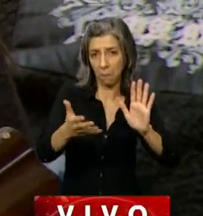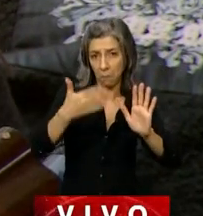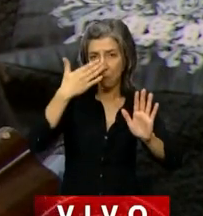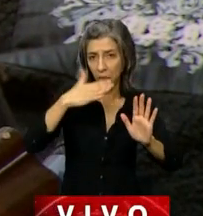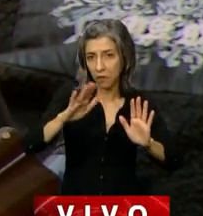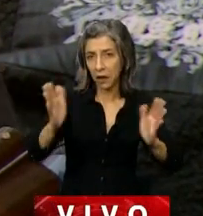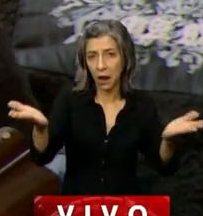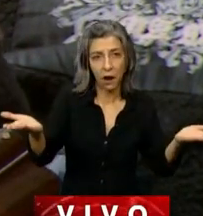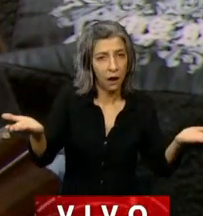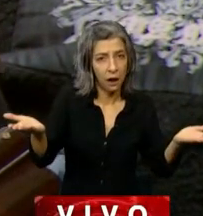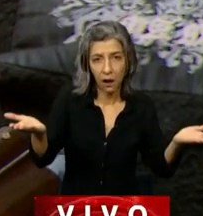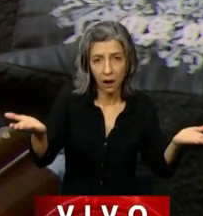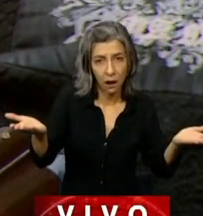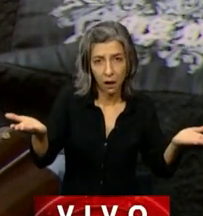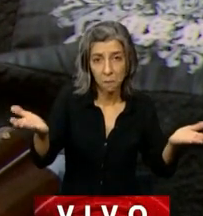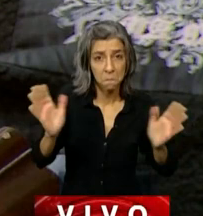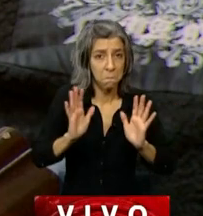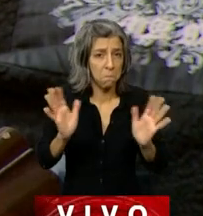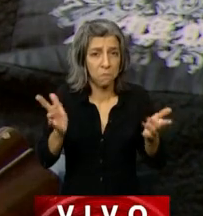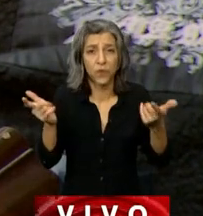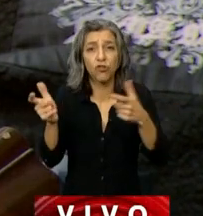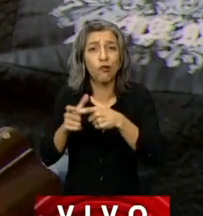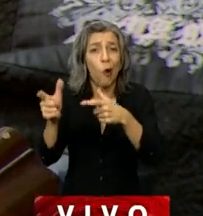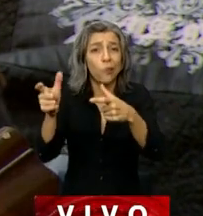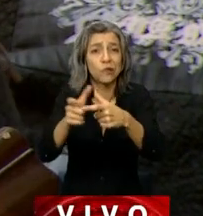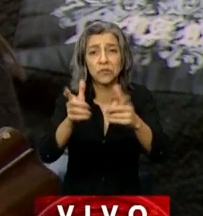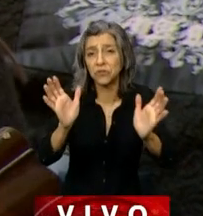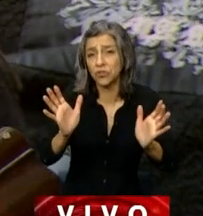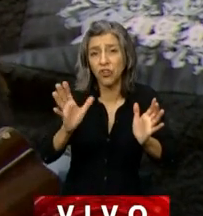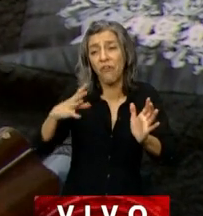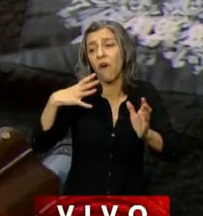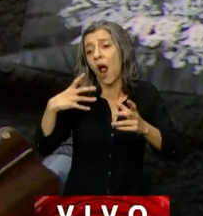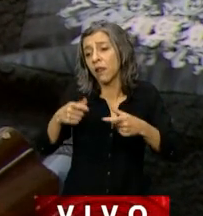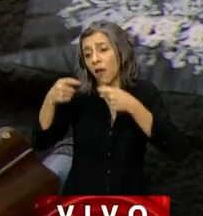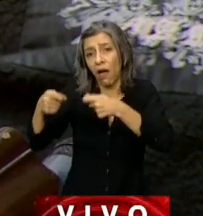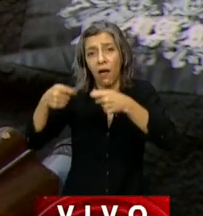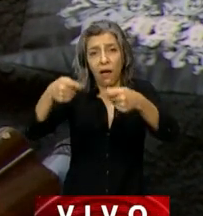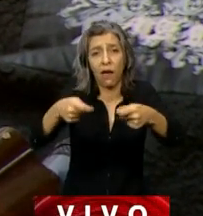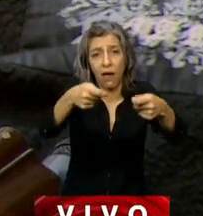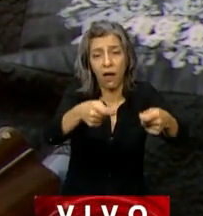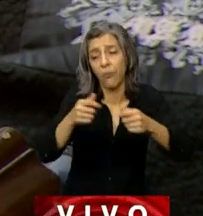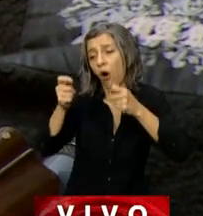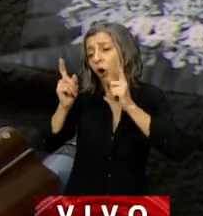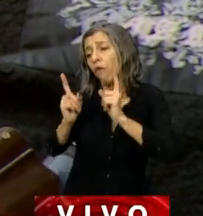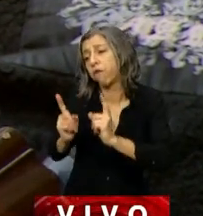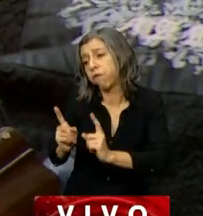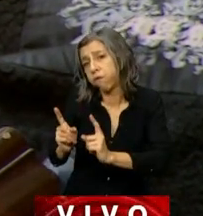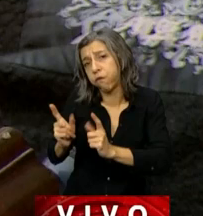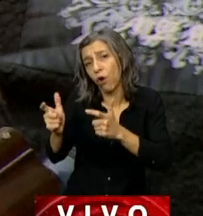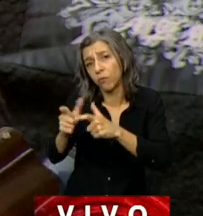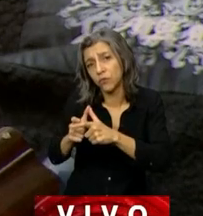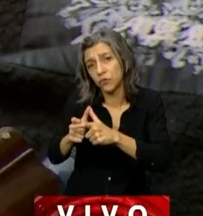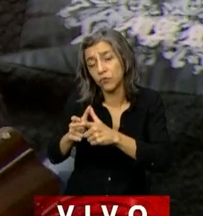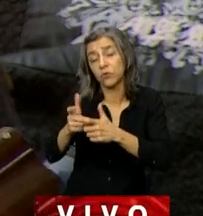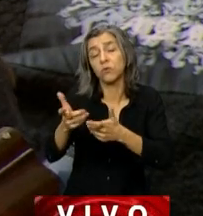el ámbito ni siquiera de las comisiones. Miren si no cuesta abordar los